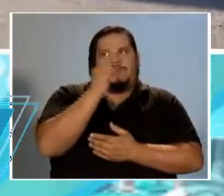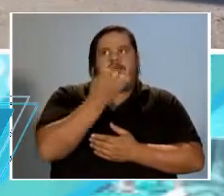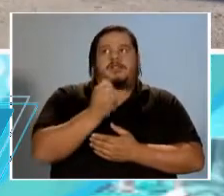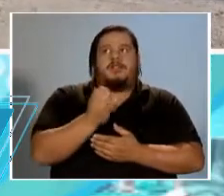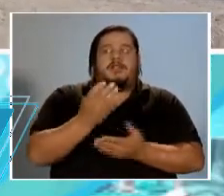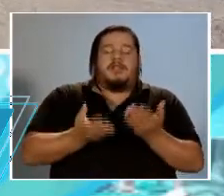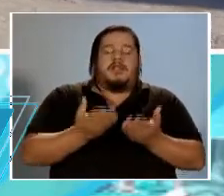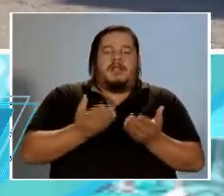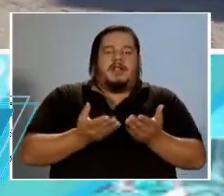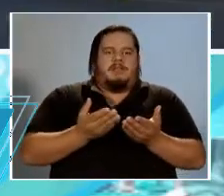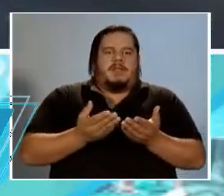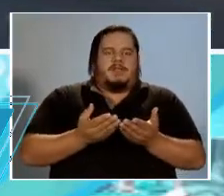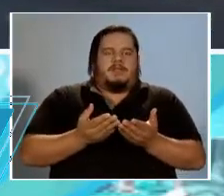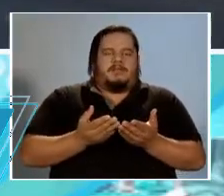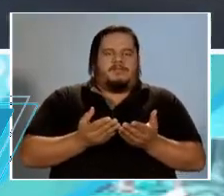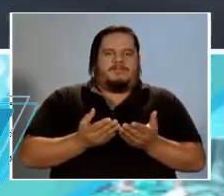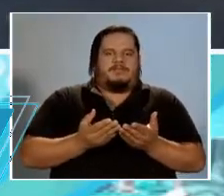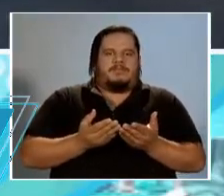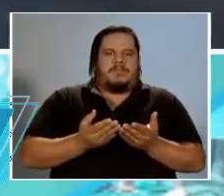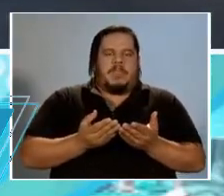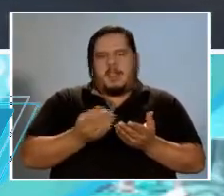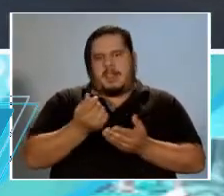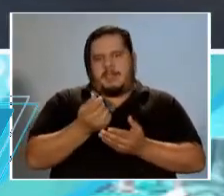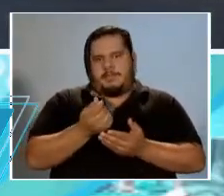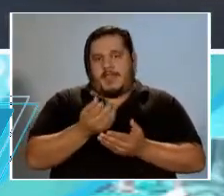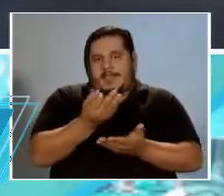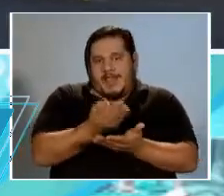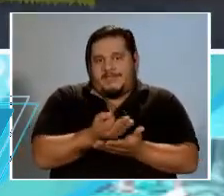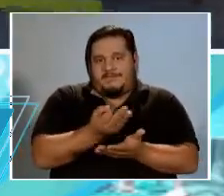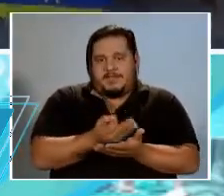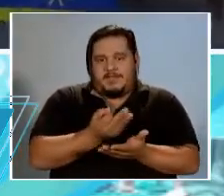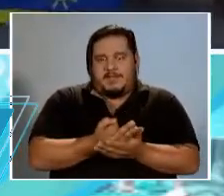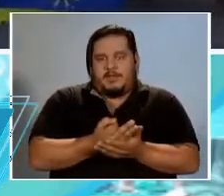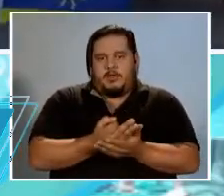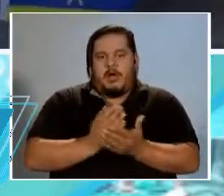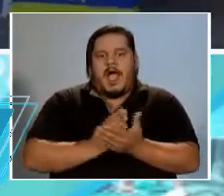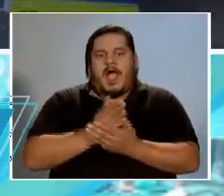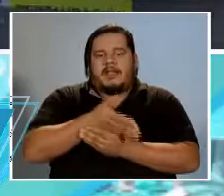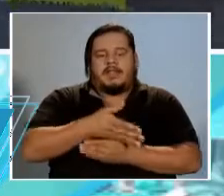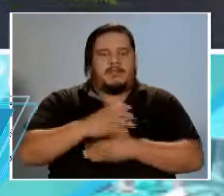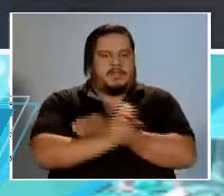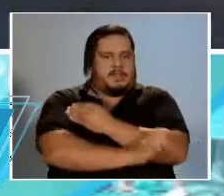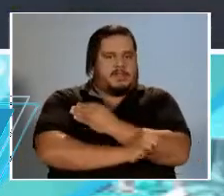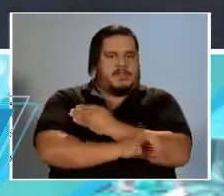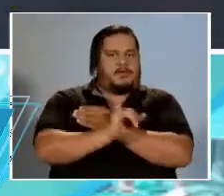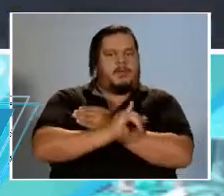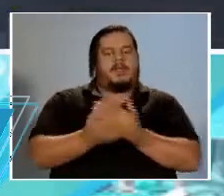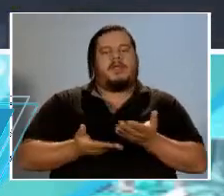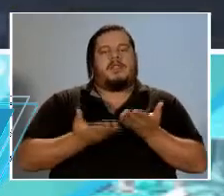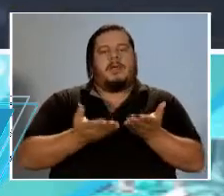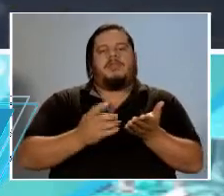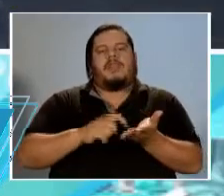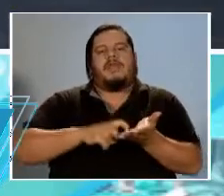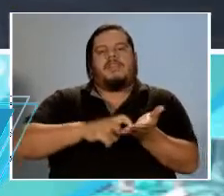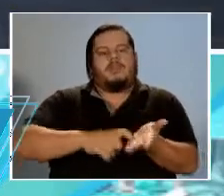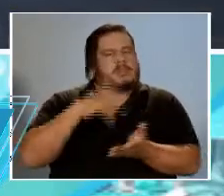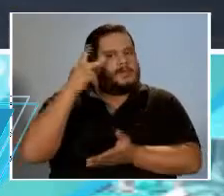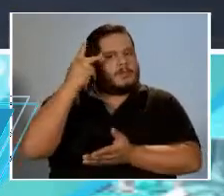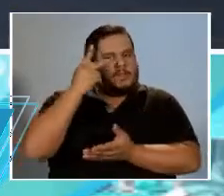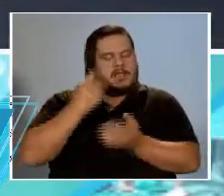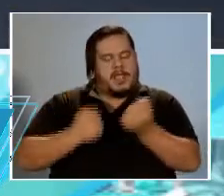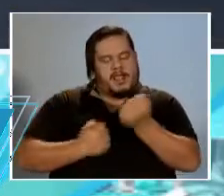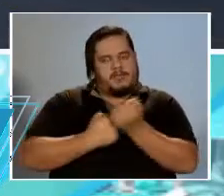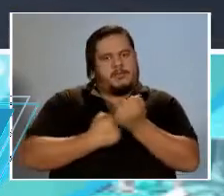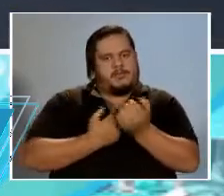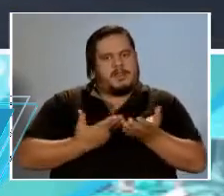menos desde la financiación por parte del Estado a través de lo que conocemos como deuda política, el apoyo que le da el Estado